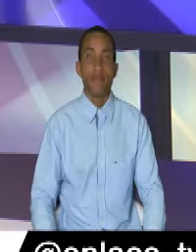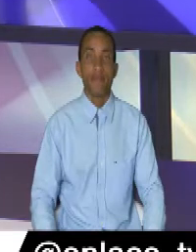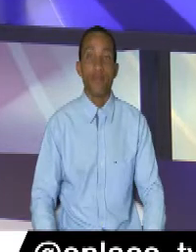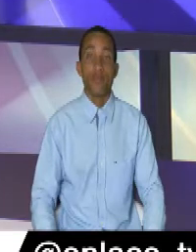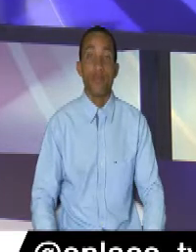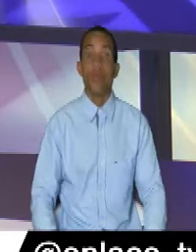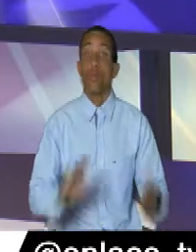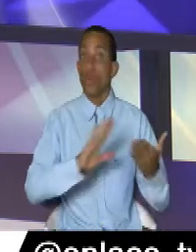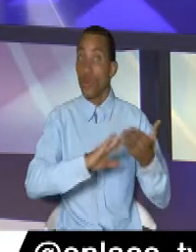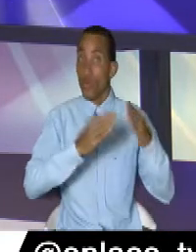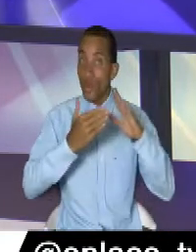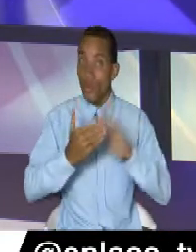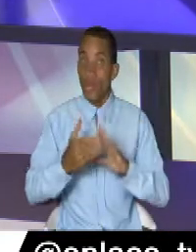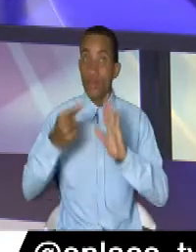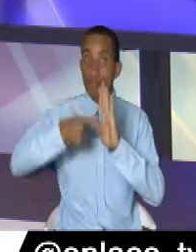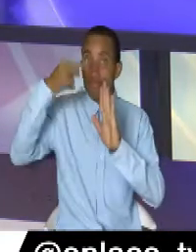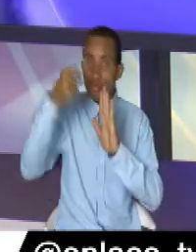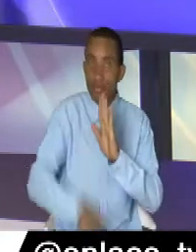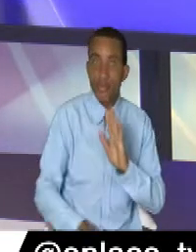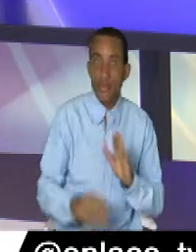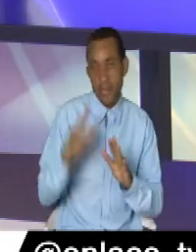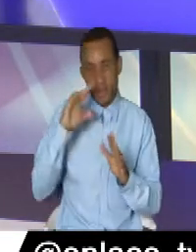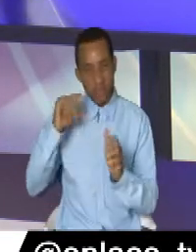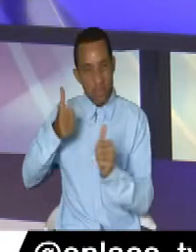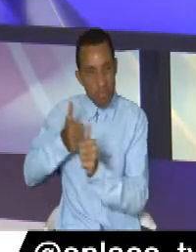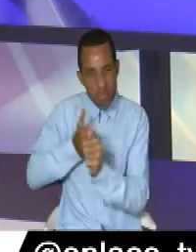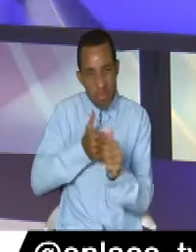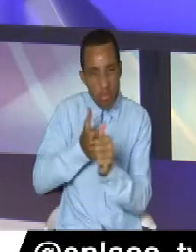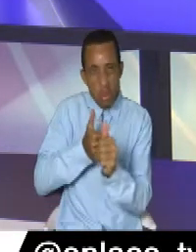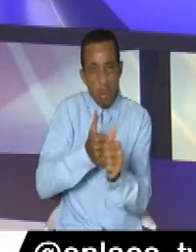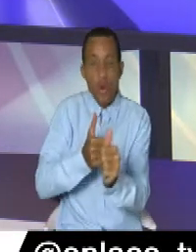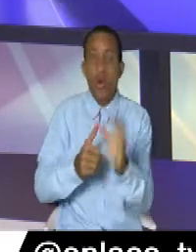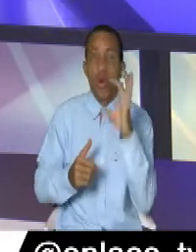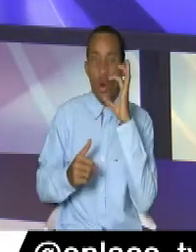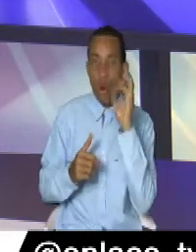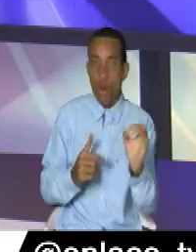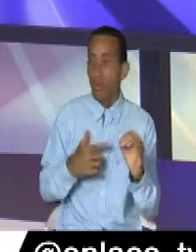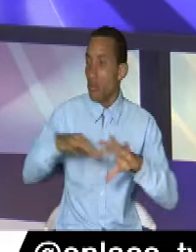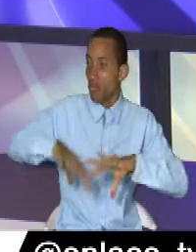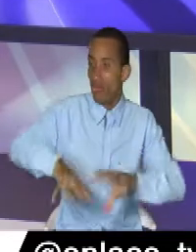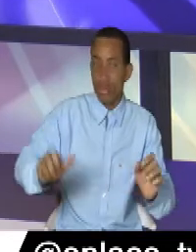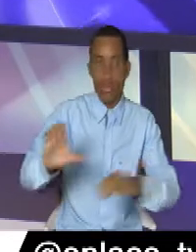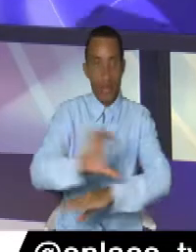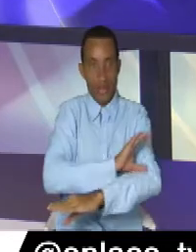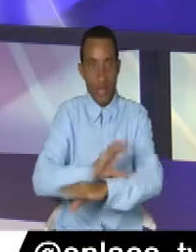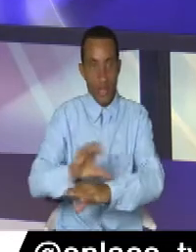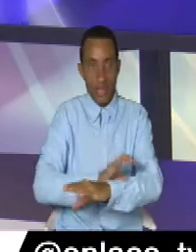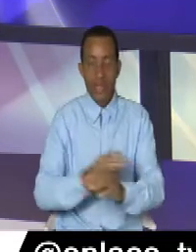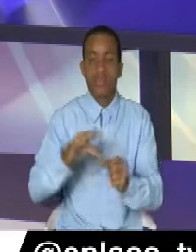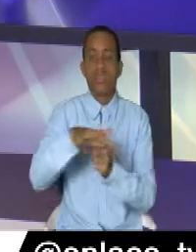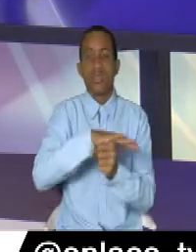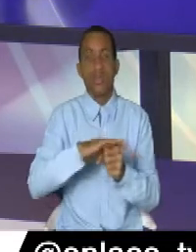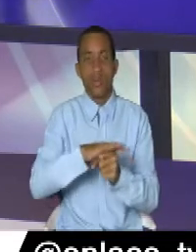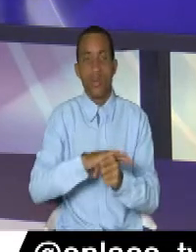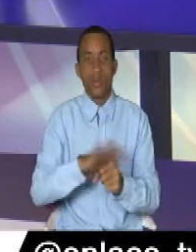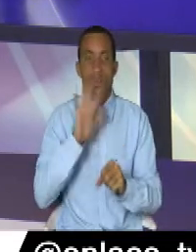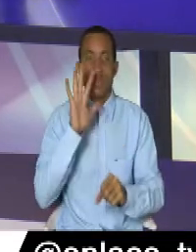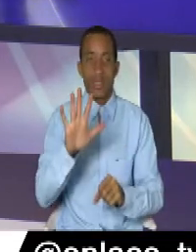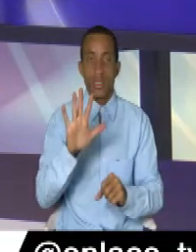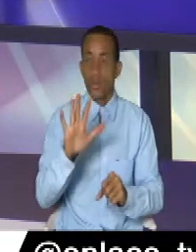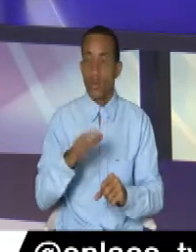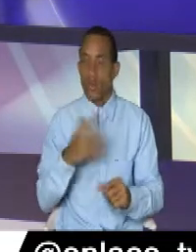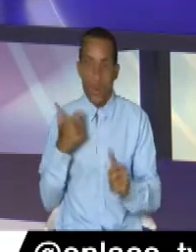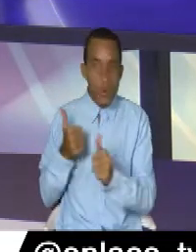policía se dieron a la persecución de un hombre señalado de haber robado un computador en la Comuna 5. El señalado